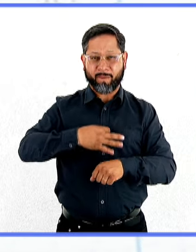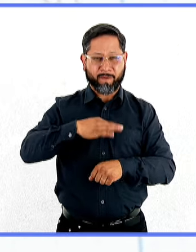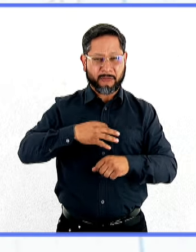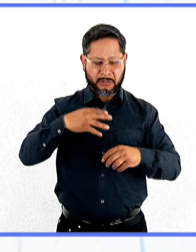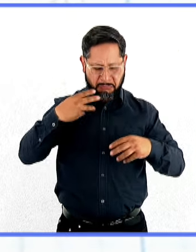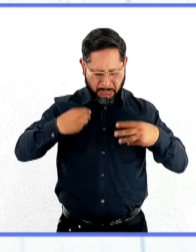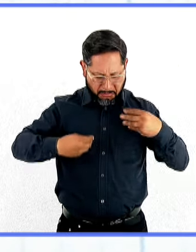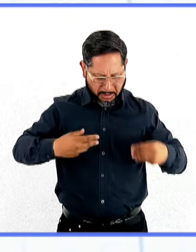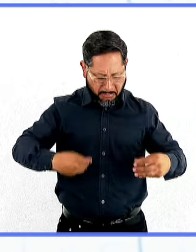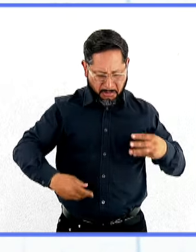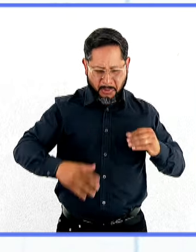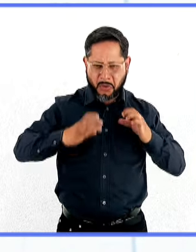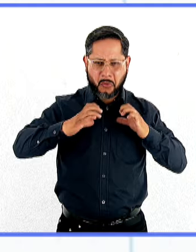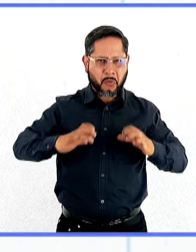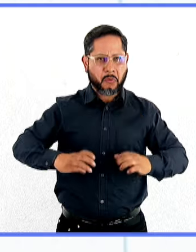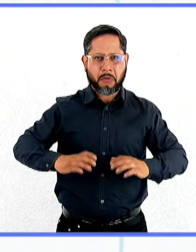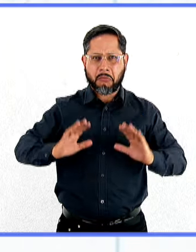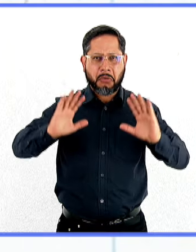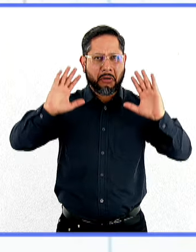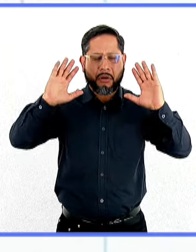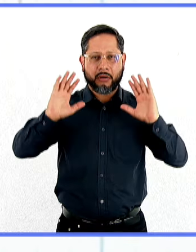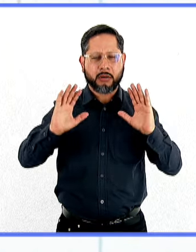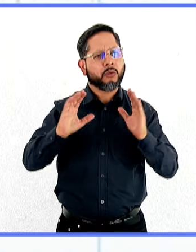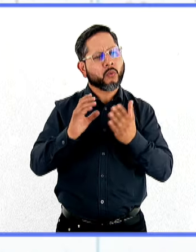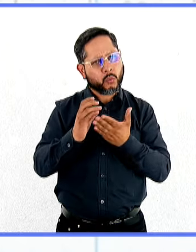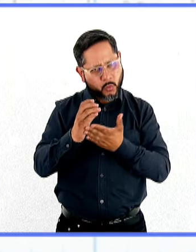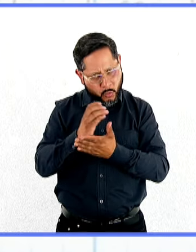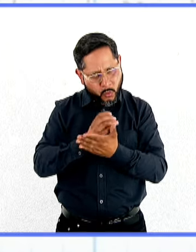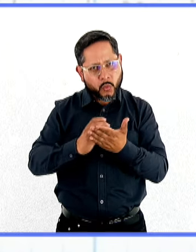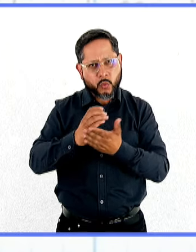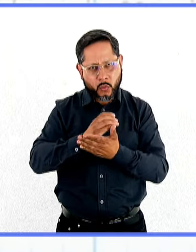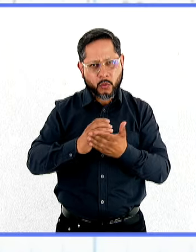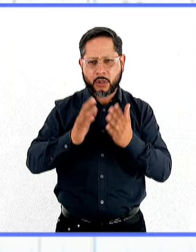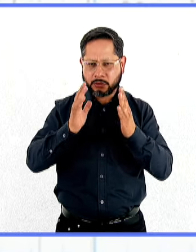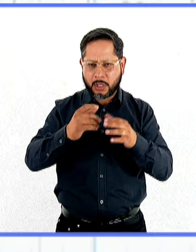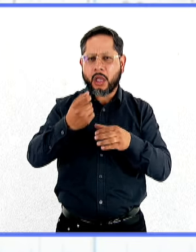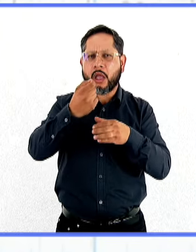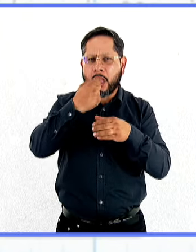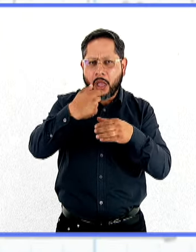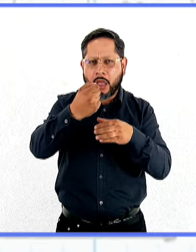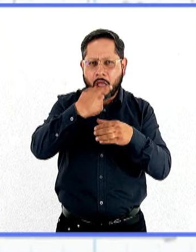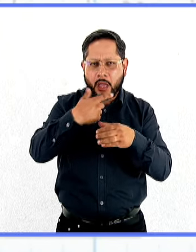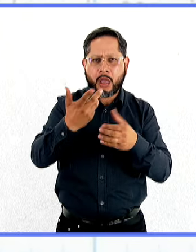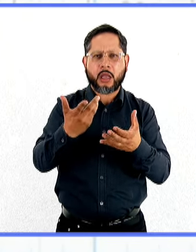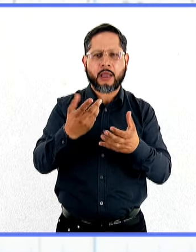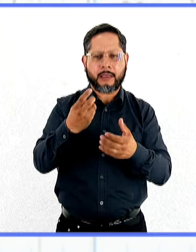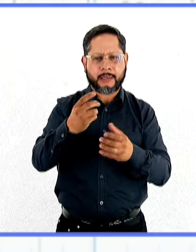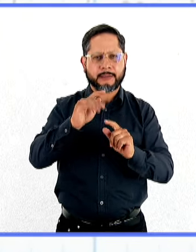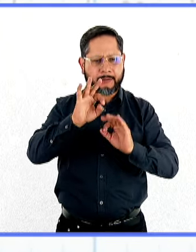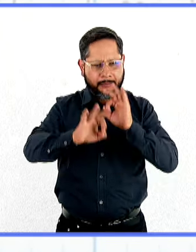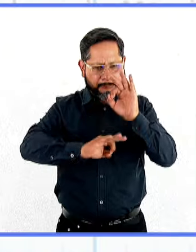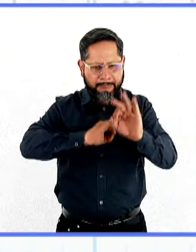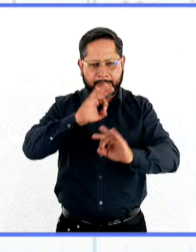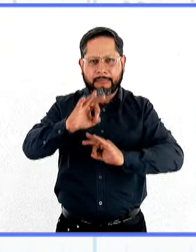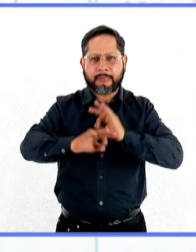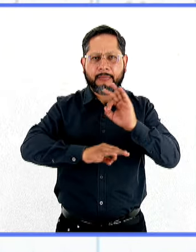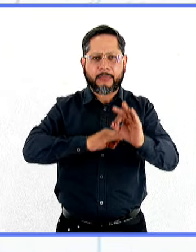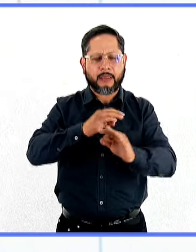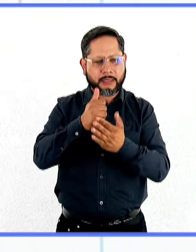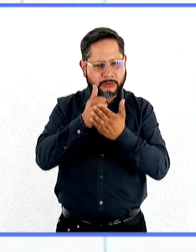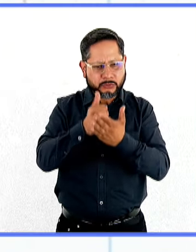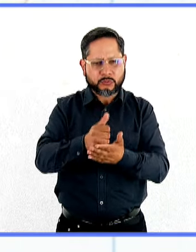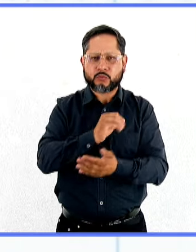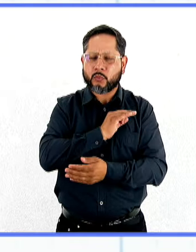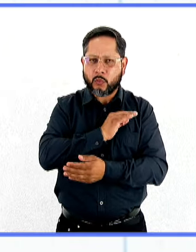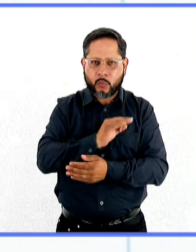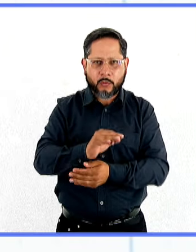tejido es una enfermedad curable porque hay antibióticos hay esquemas de tratamiento que se tienen que